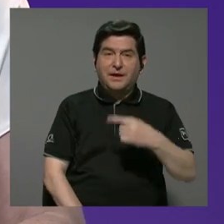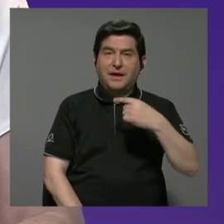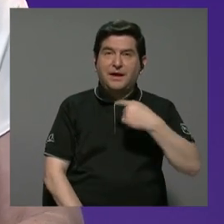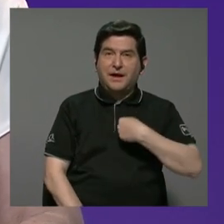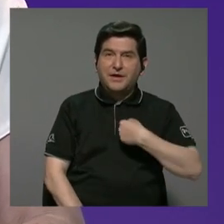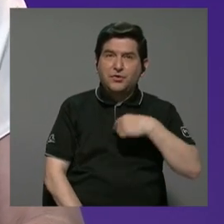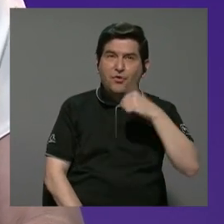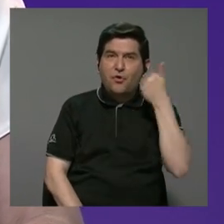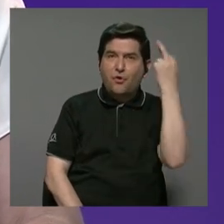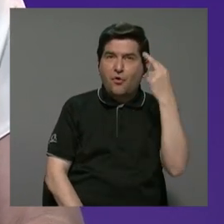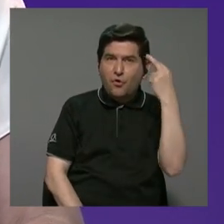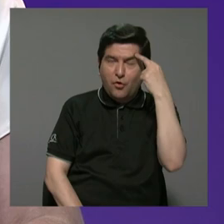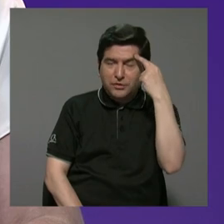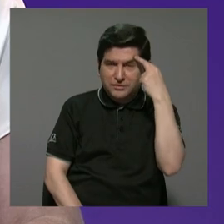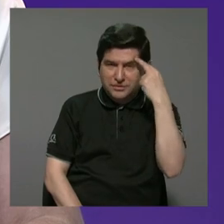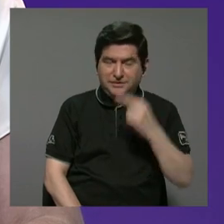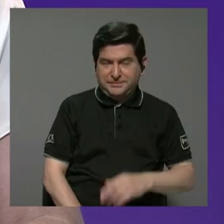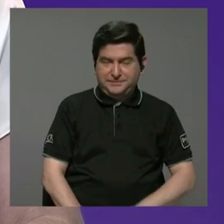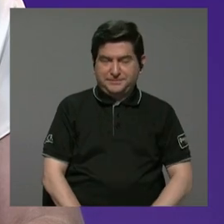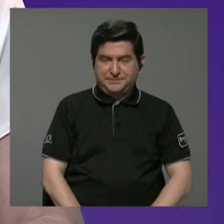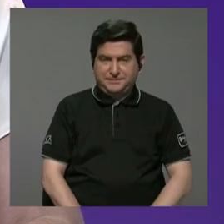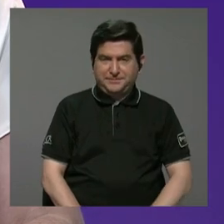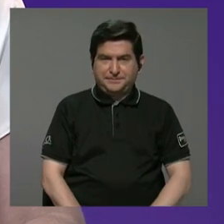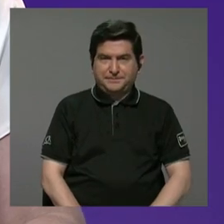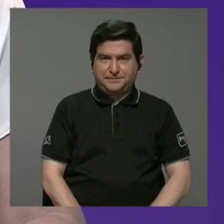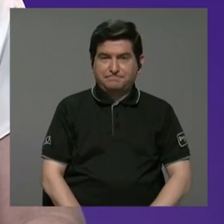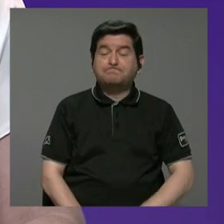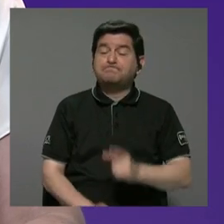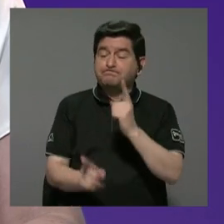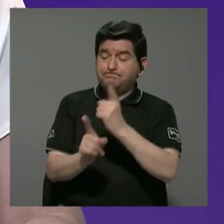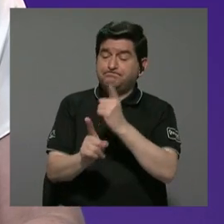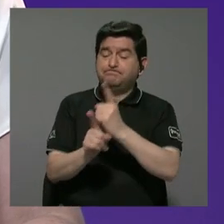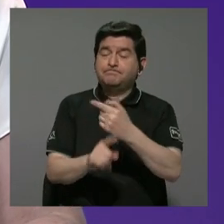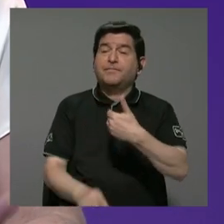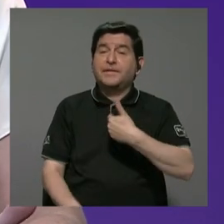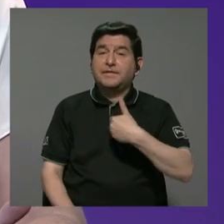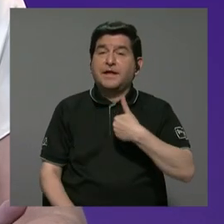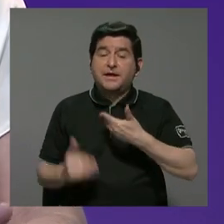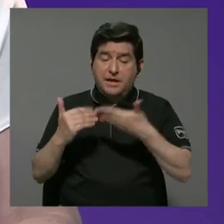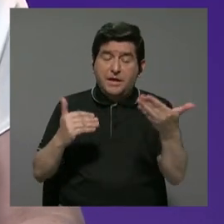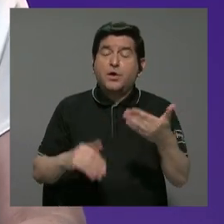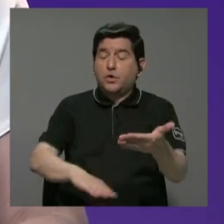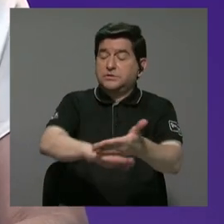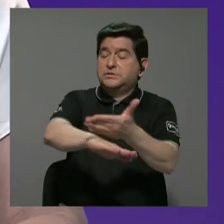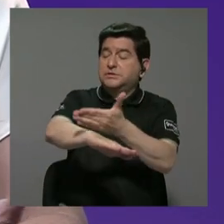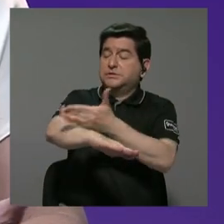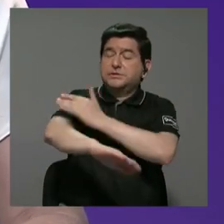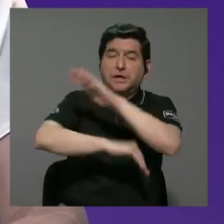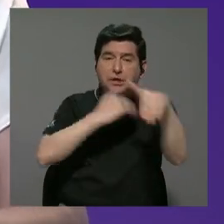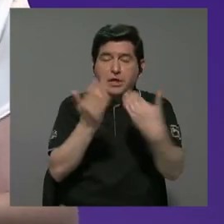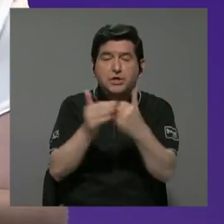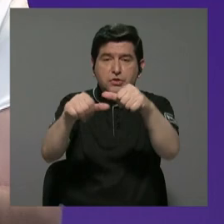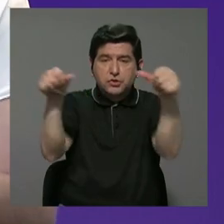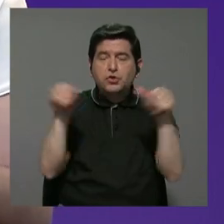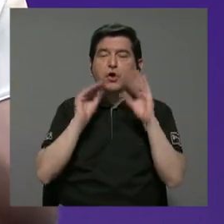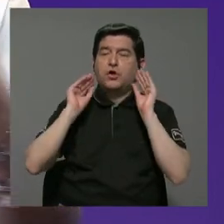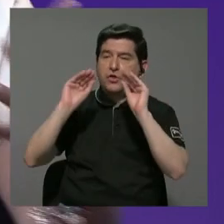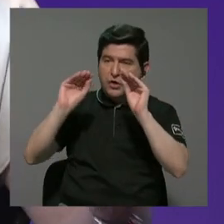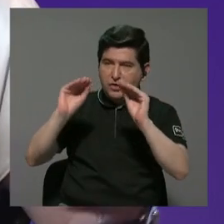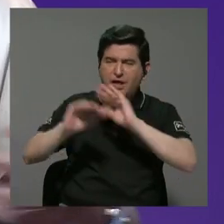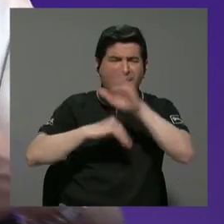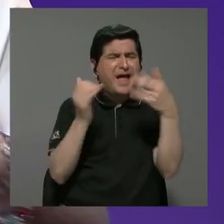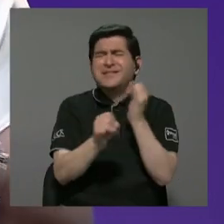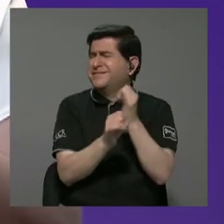a la otra reflexión, en el sentido de que efectivamente tenemos cosas que mejorar en todo el sector educativo, ¿verdad? En